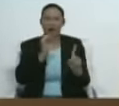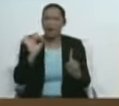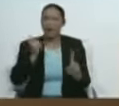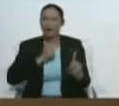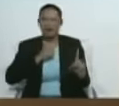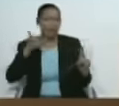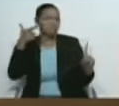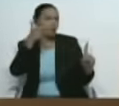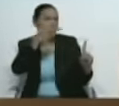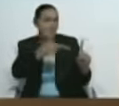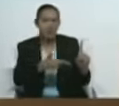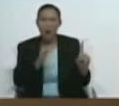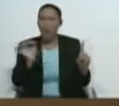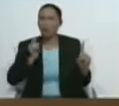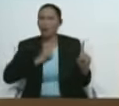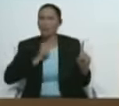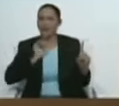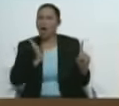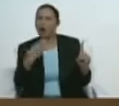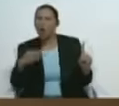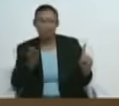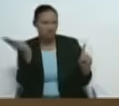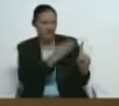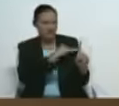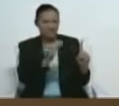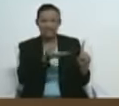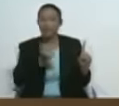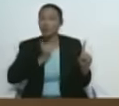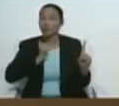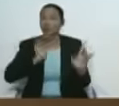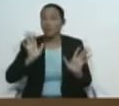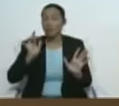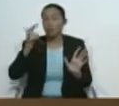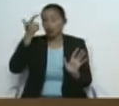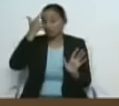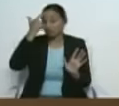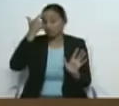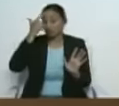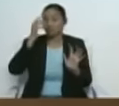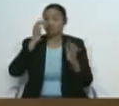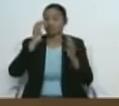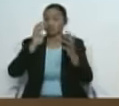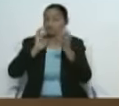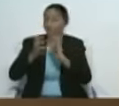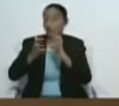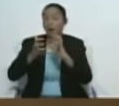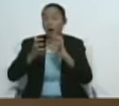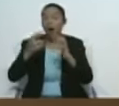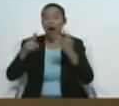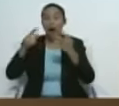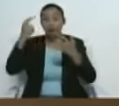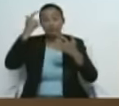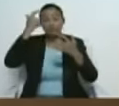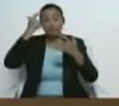hablan por el odio brutal que tienen en su lenguaje al